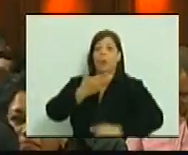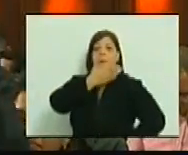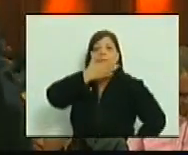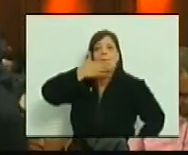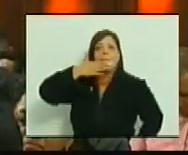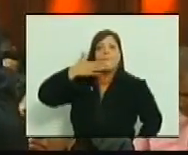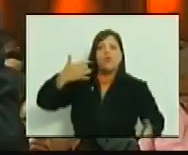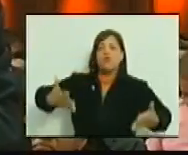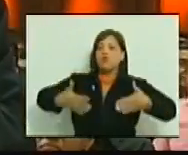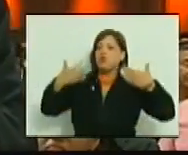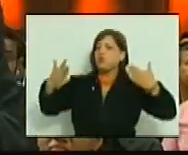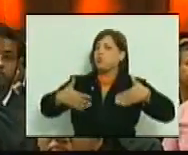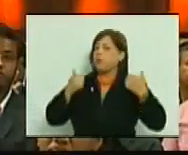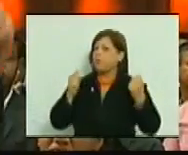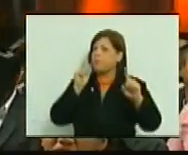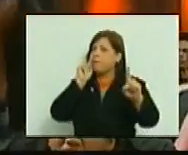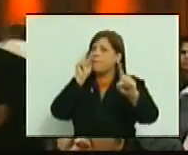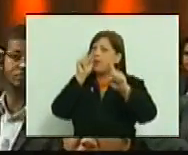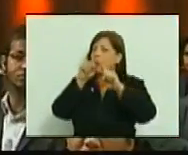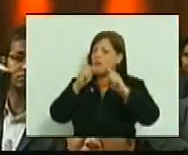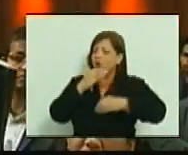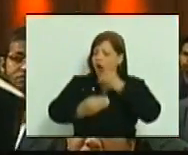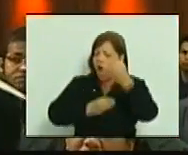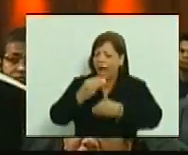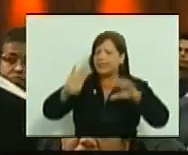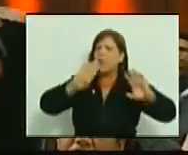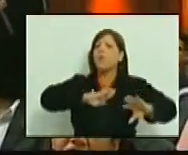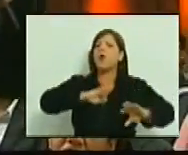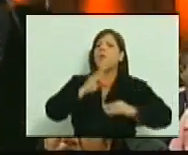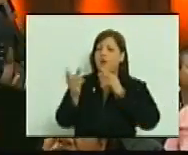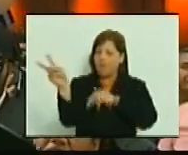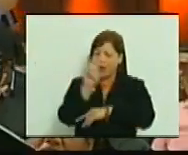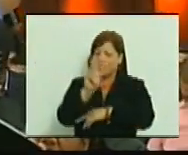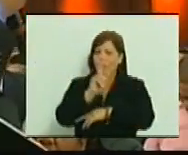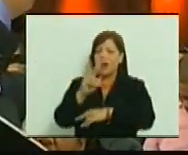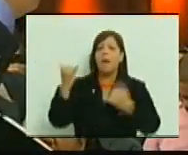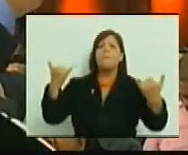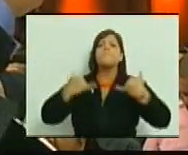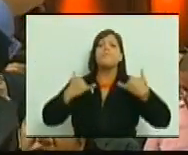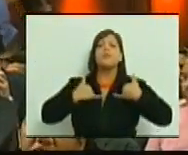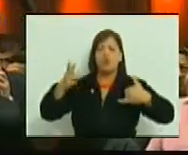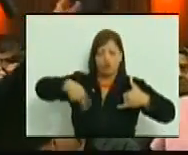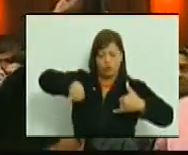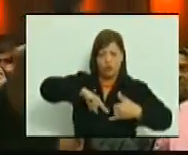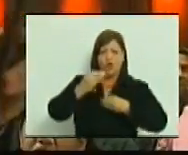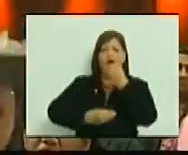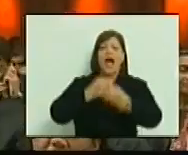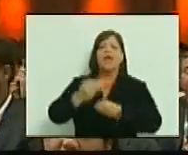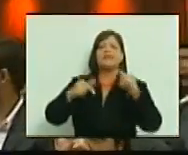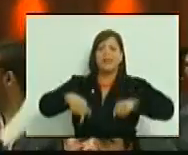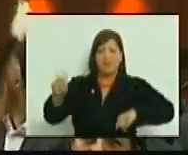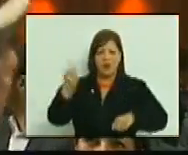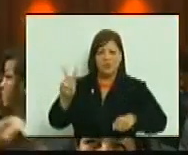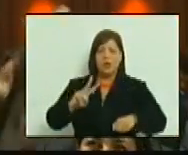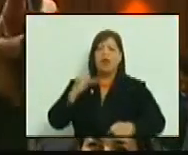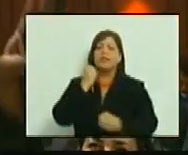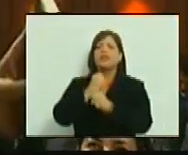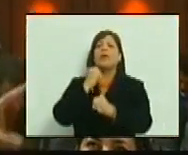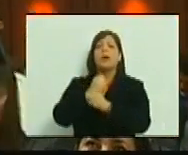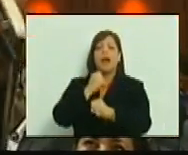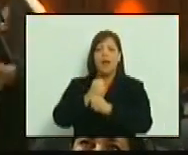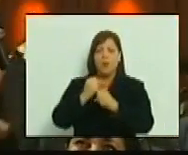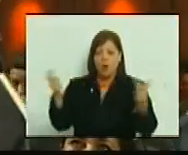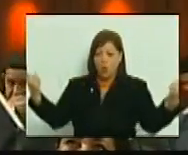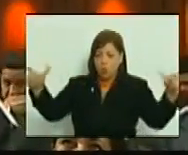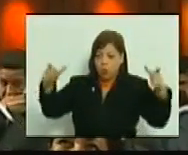privilegio que estemos mirando lo hecho en Venezuela por los venezolanos. Que juntos trabajemos para